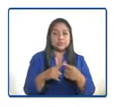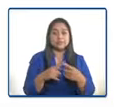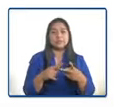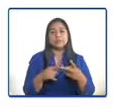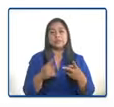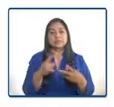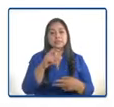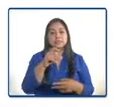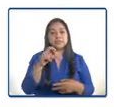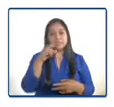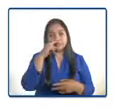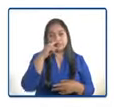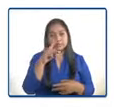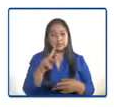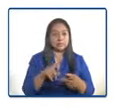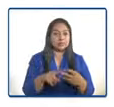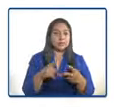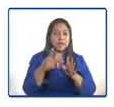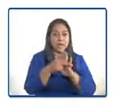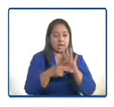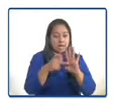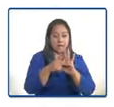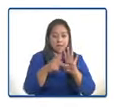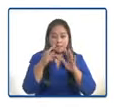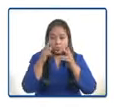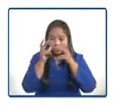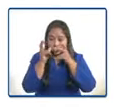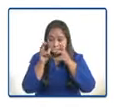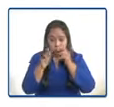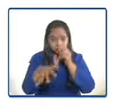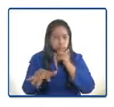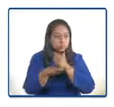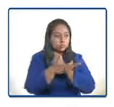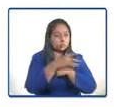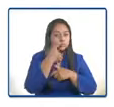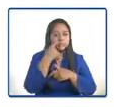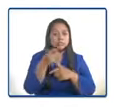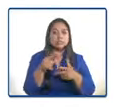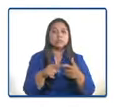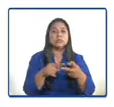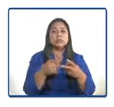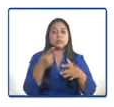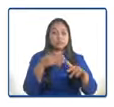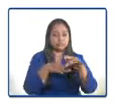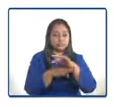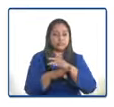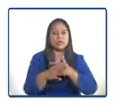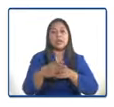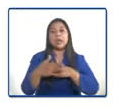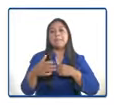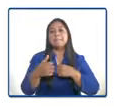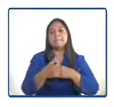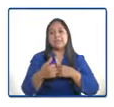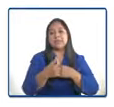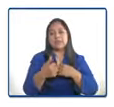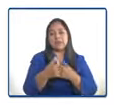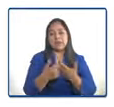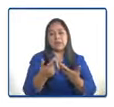CCTV, cámaras de circuito cerrado de televisión, arcos detectores de metales, arcos detectores